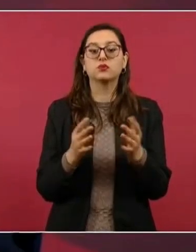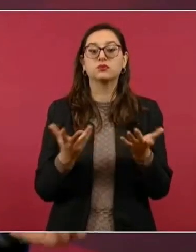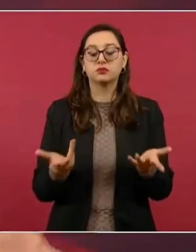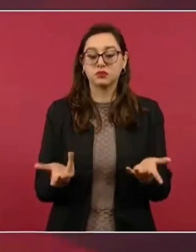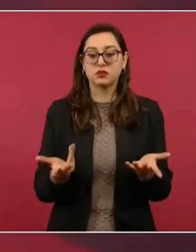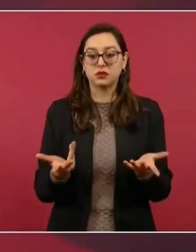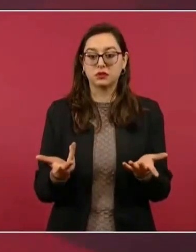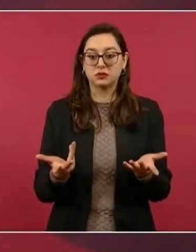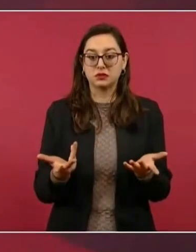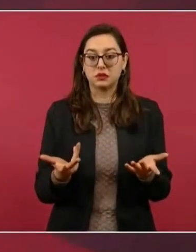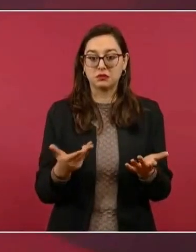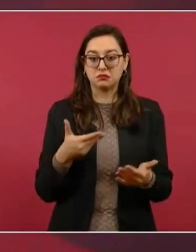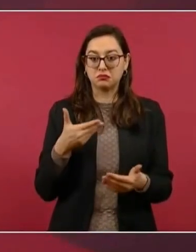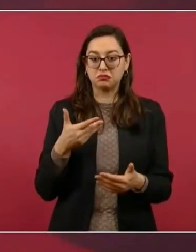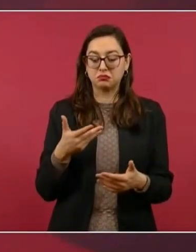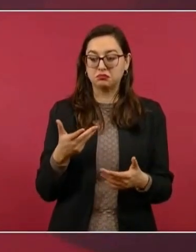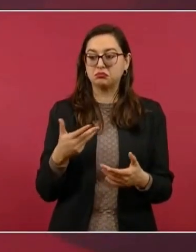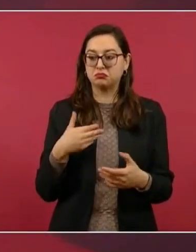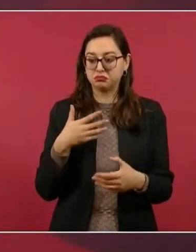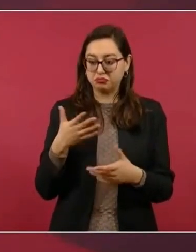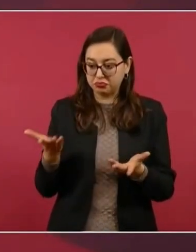obtienen esas fortunas.